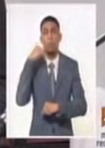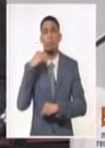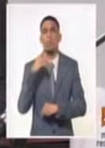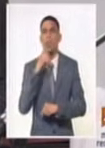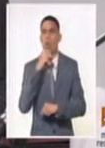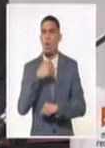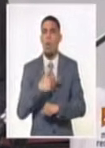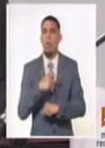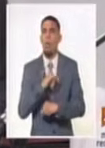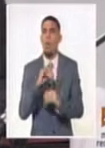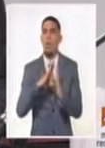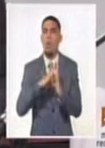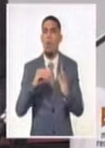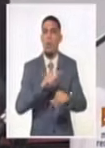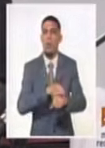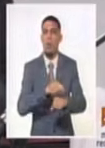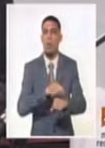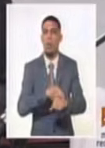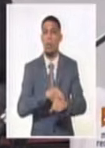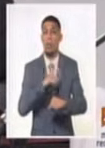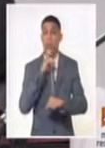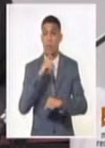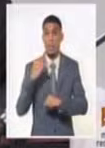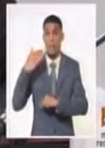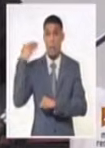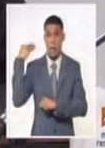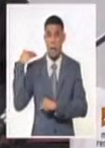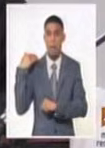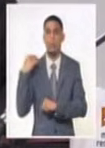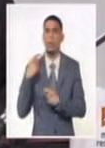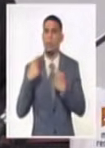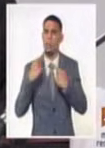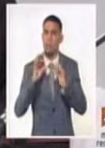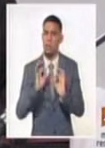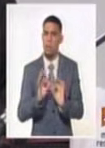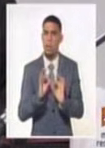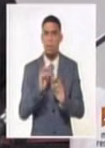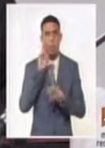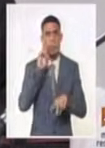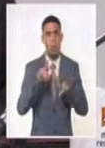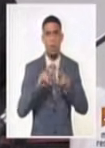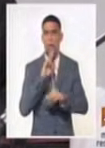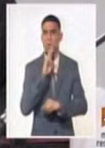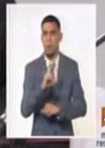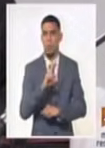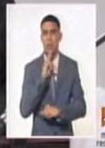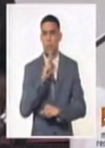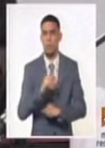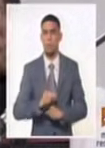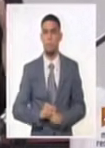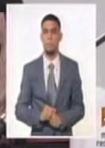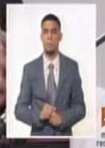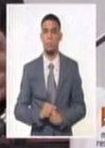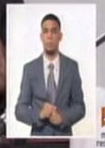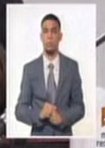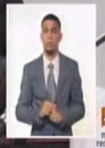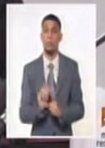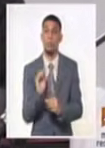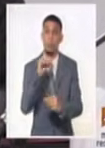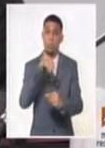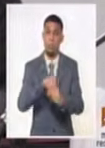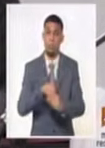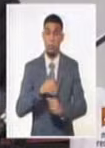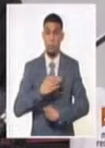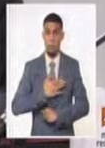condiciones difíciles siempre, y siempre hemos buscado soluciones a esas adversidades. Y dentro de las particularidades que tiene